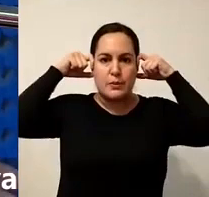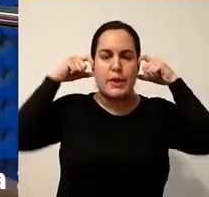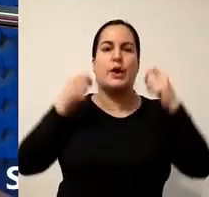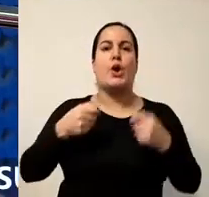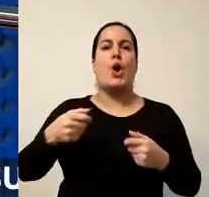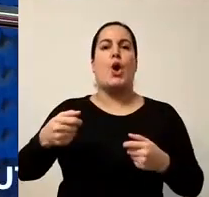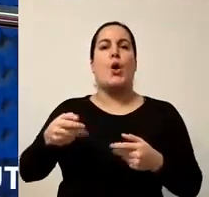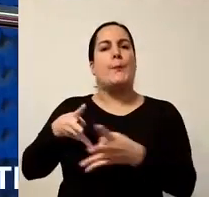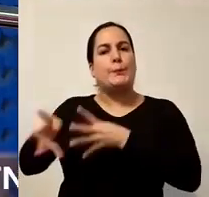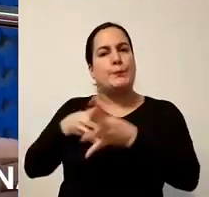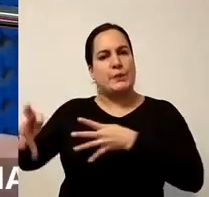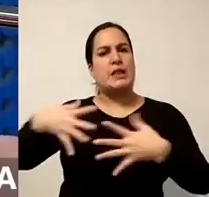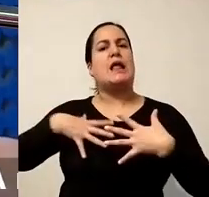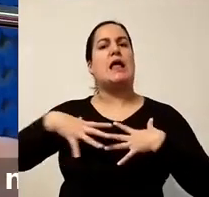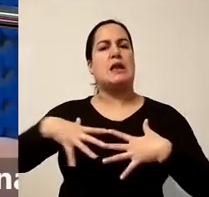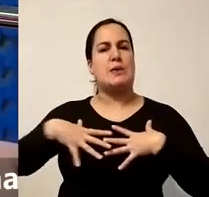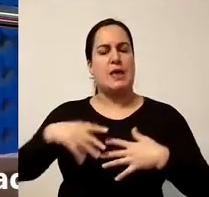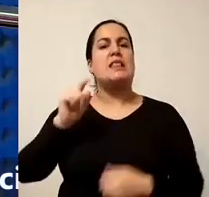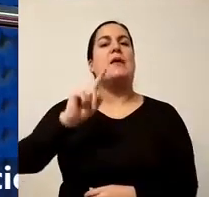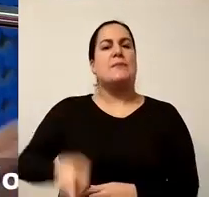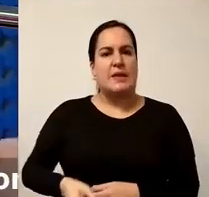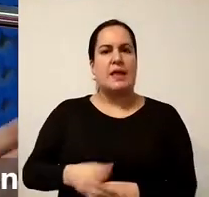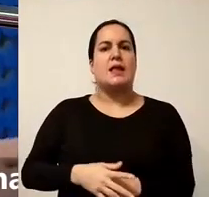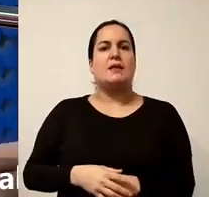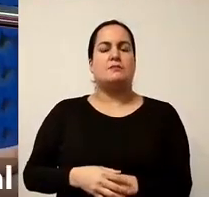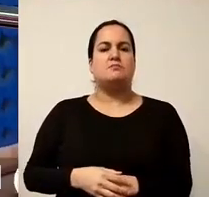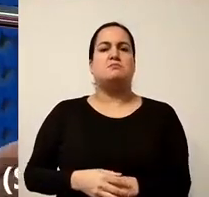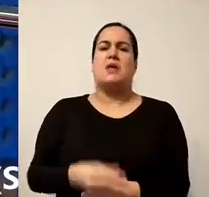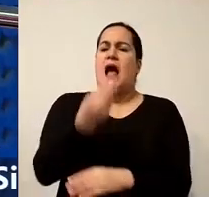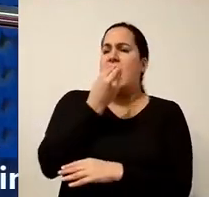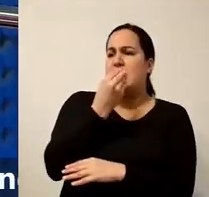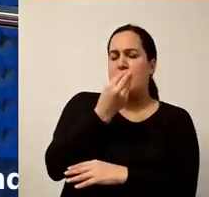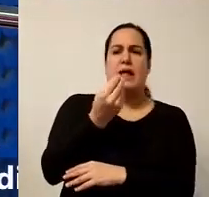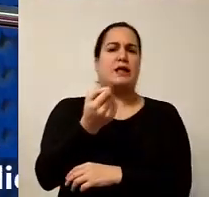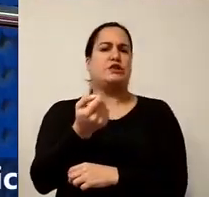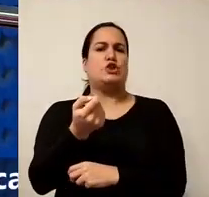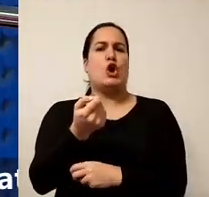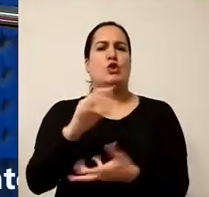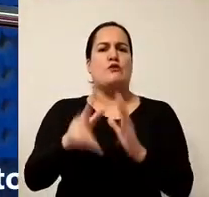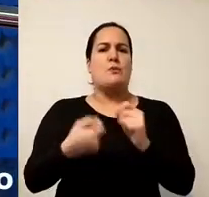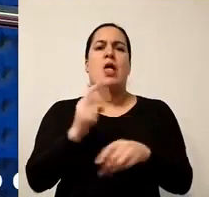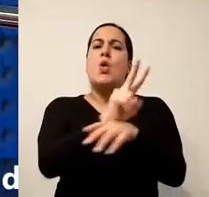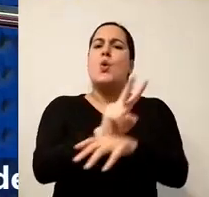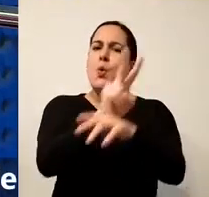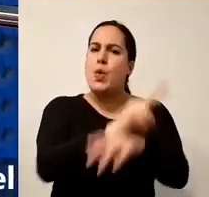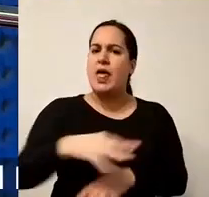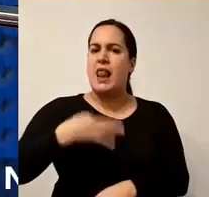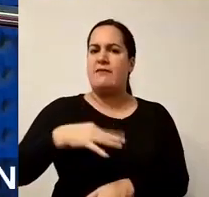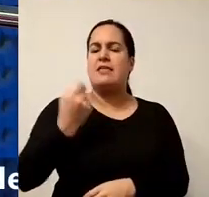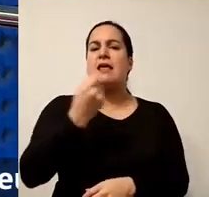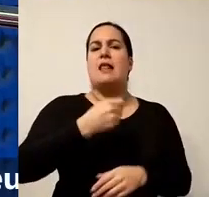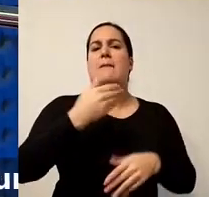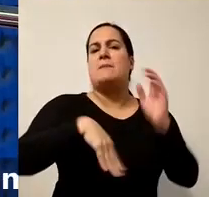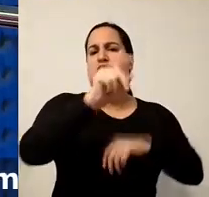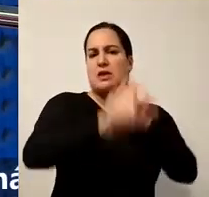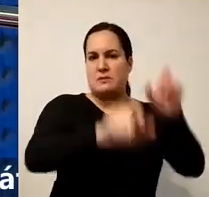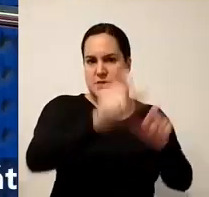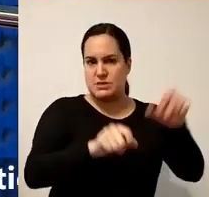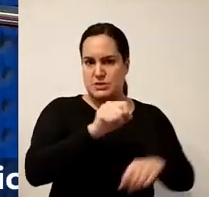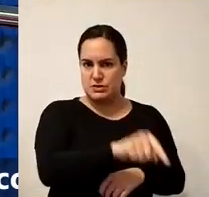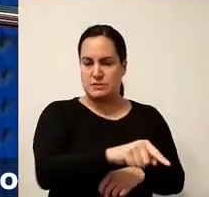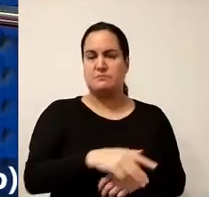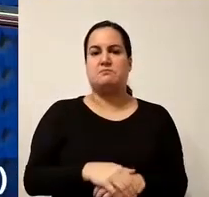entonces a las cosas hay que llamarlas por su nombre si hay despidos si hay suspensiones